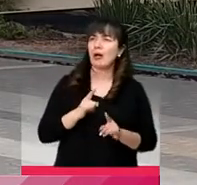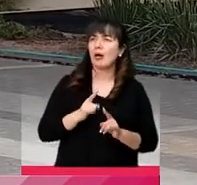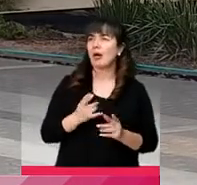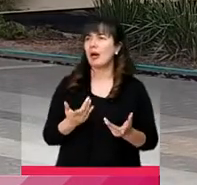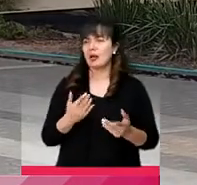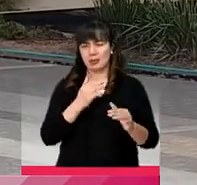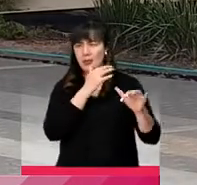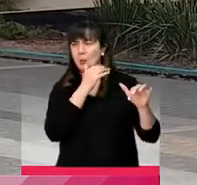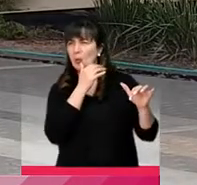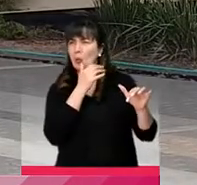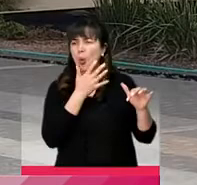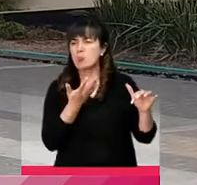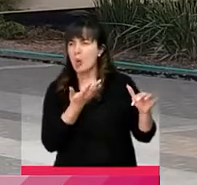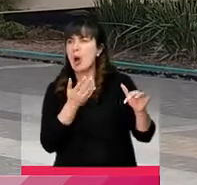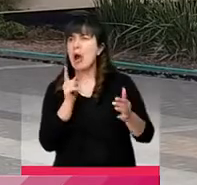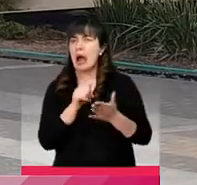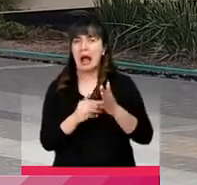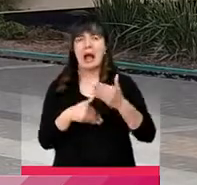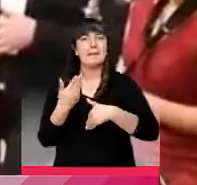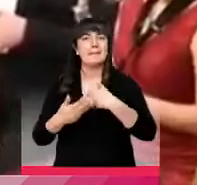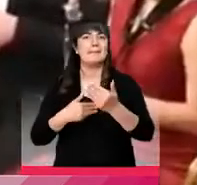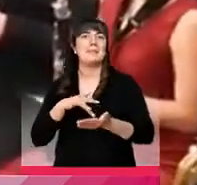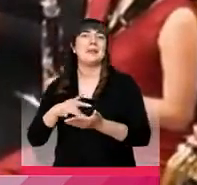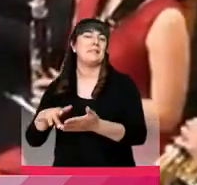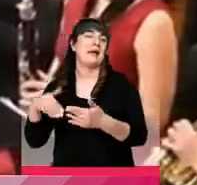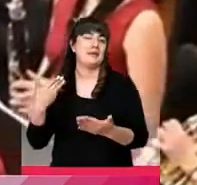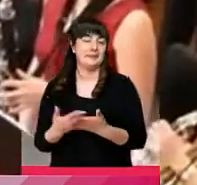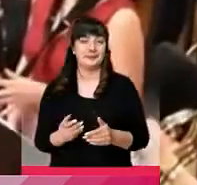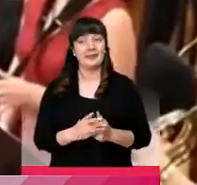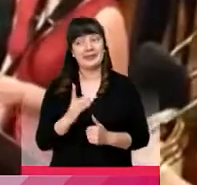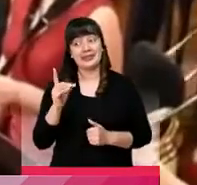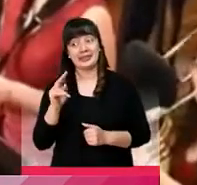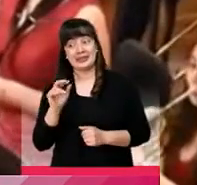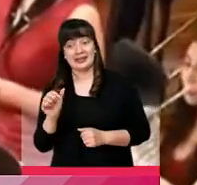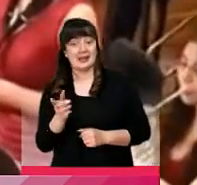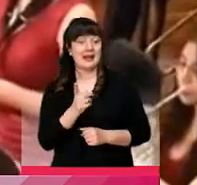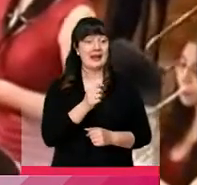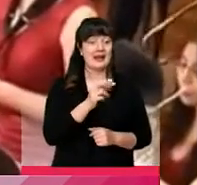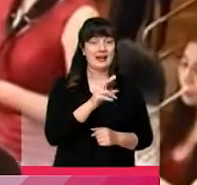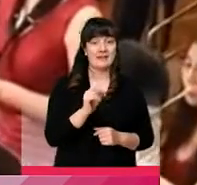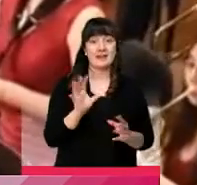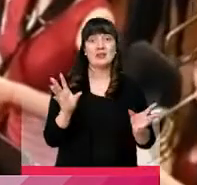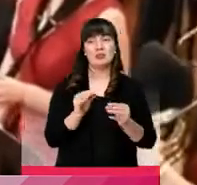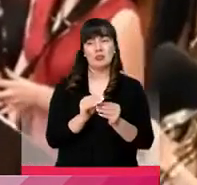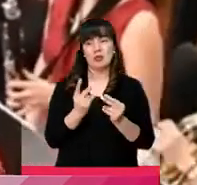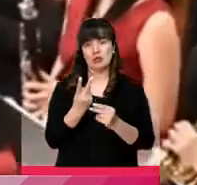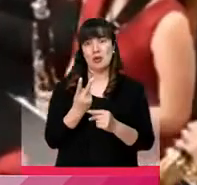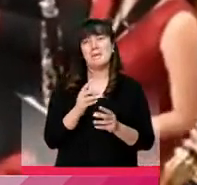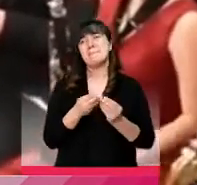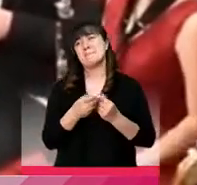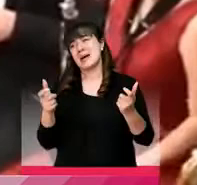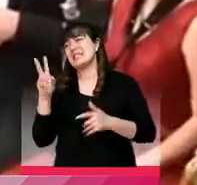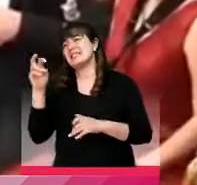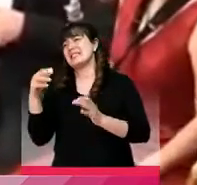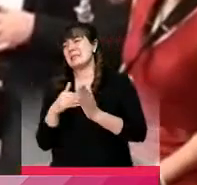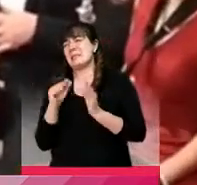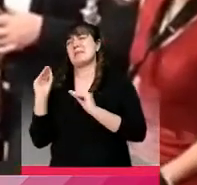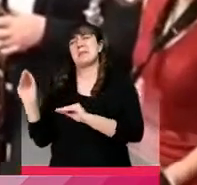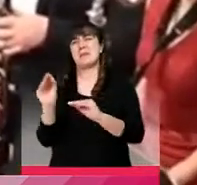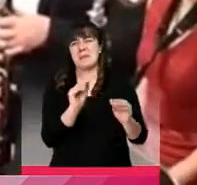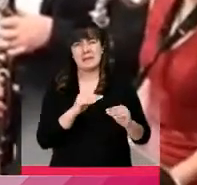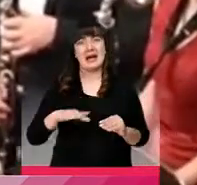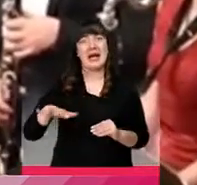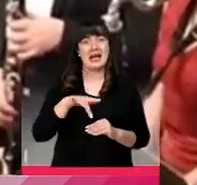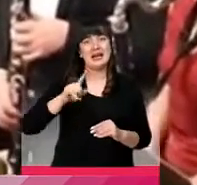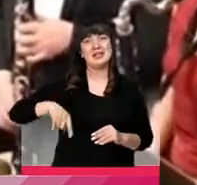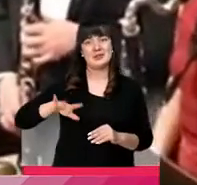y desde ahí pues estoy tocando. Dana y Gabriela son dos de los 7000 talentos que se forman en las escuelas auspiciadas por la